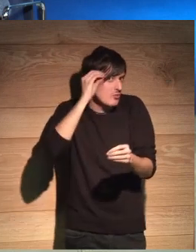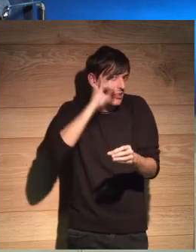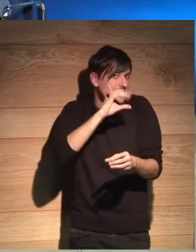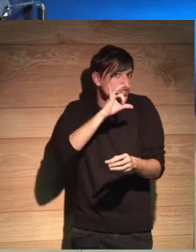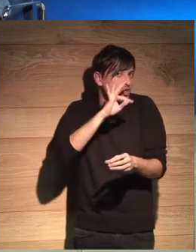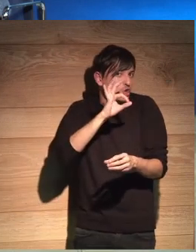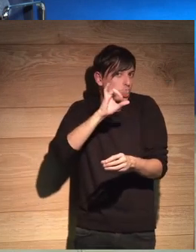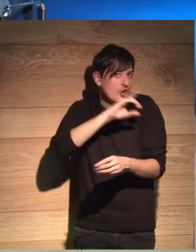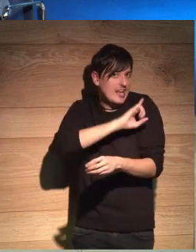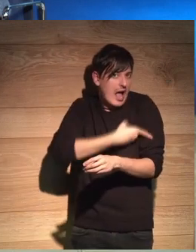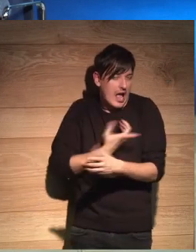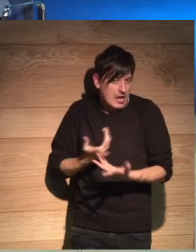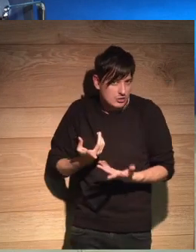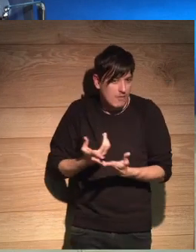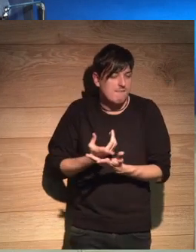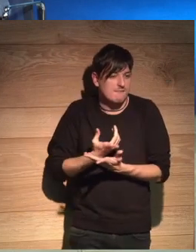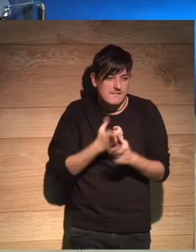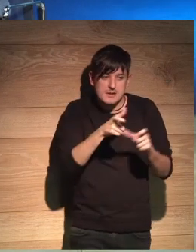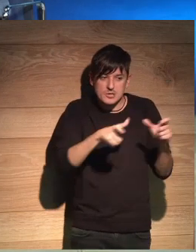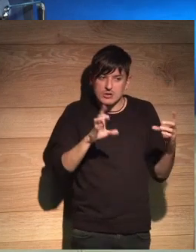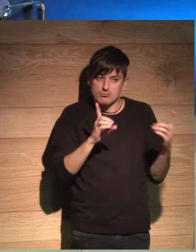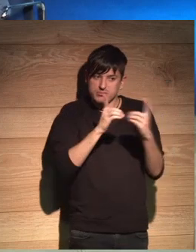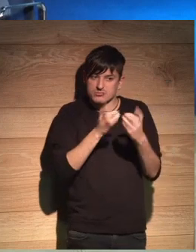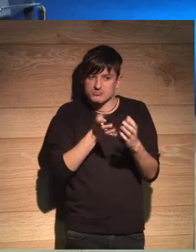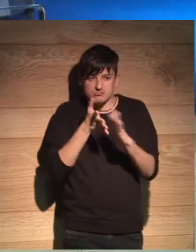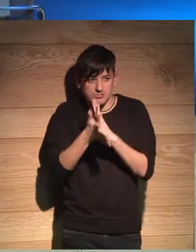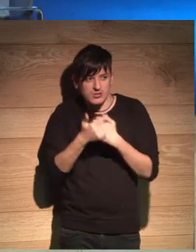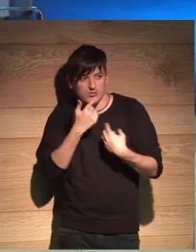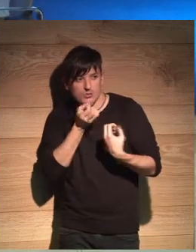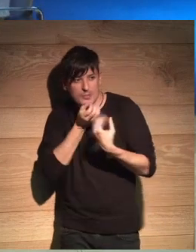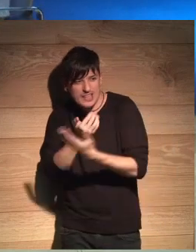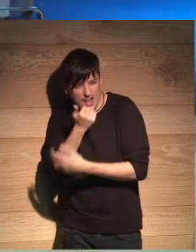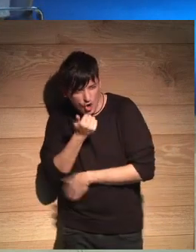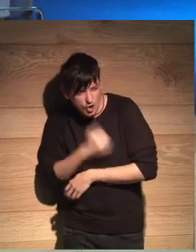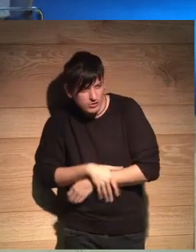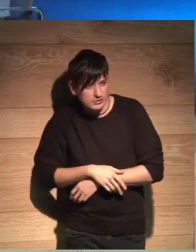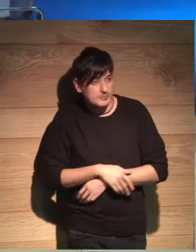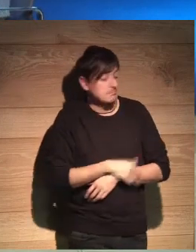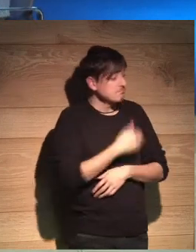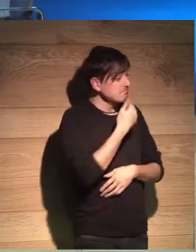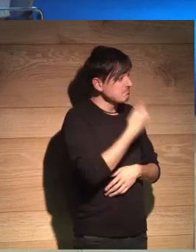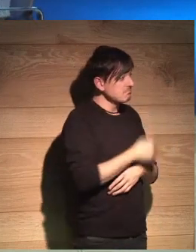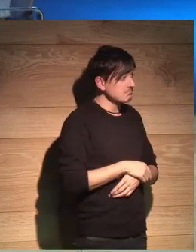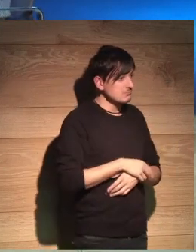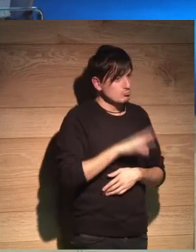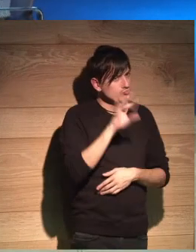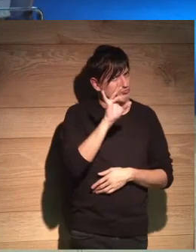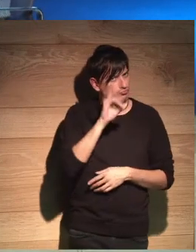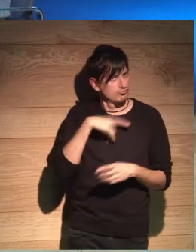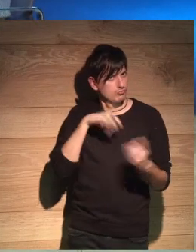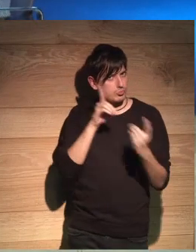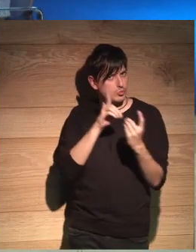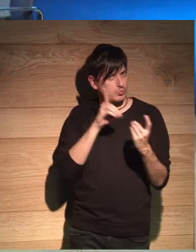o no sé qué. ¿Te encuentras este tipo de gente? Coméntanos. Gracias, Luis. No solamente me la